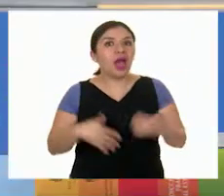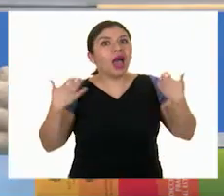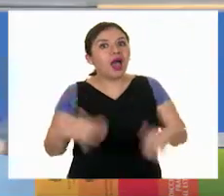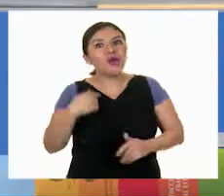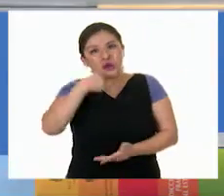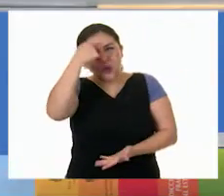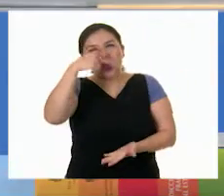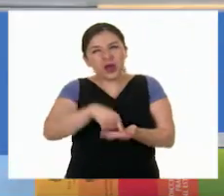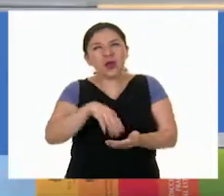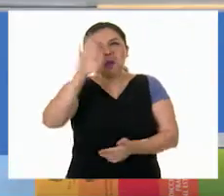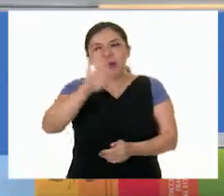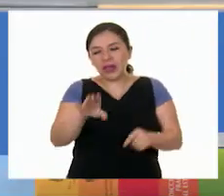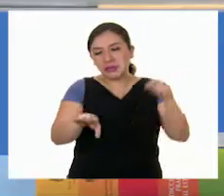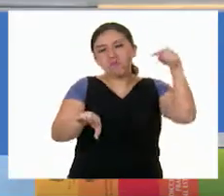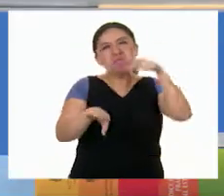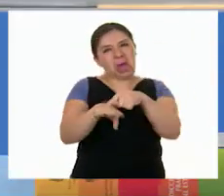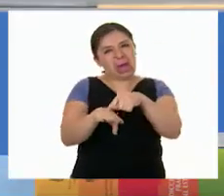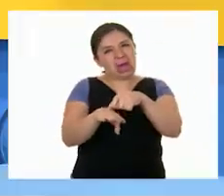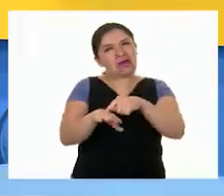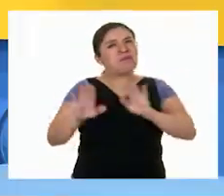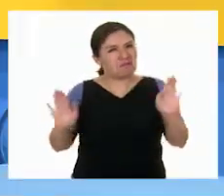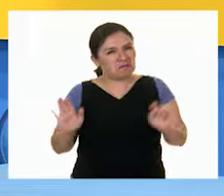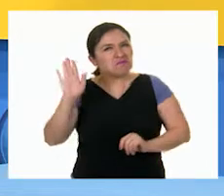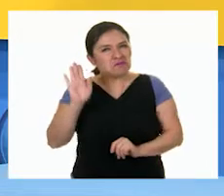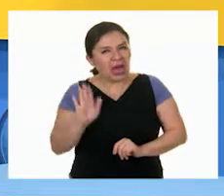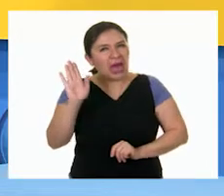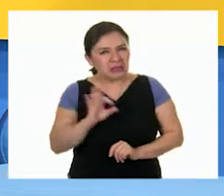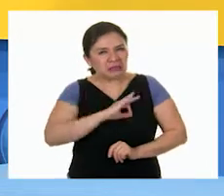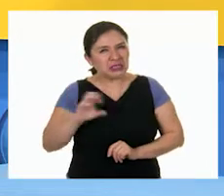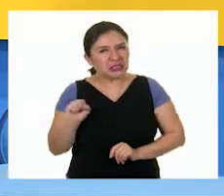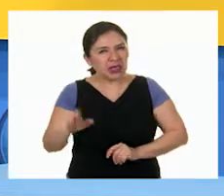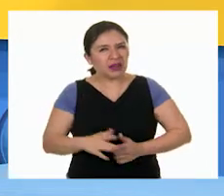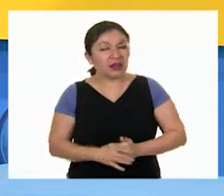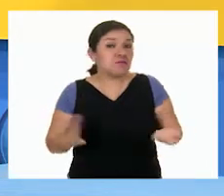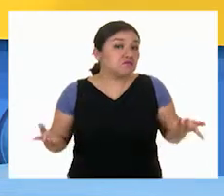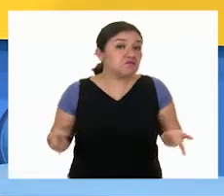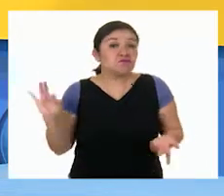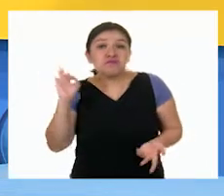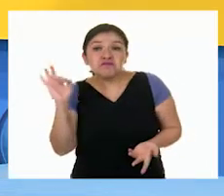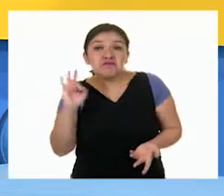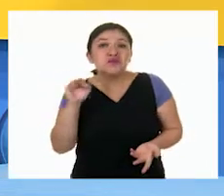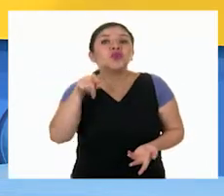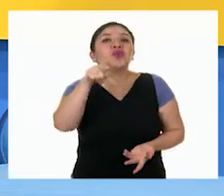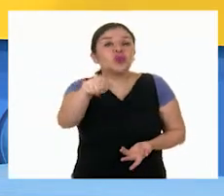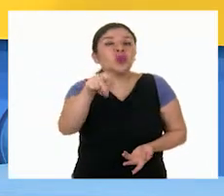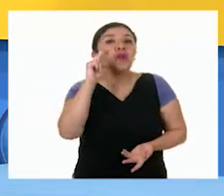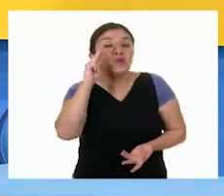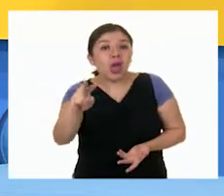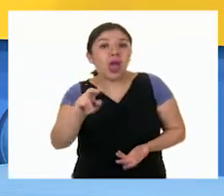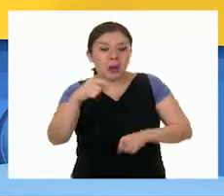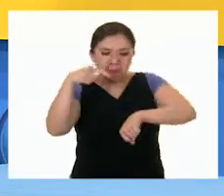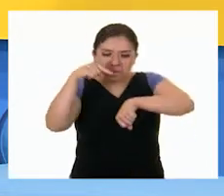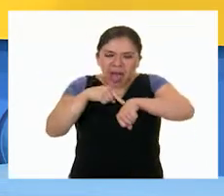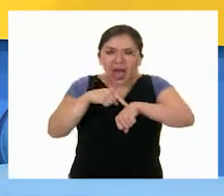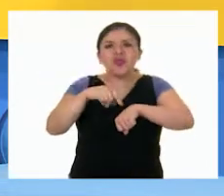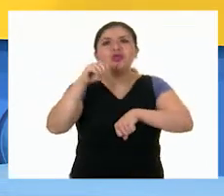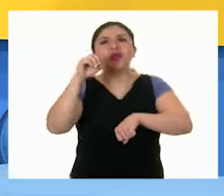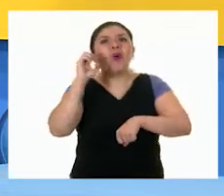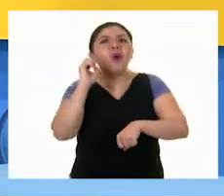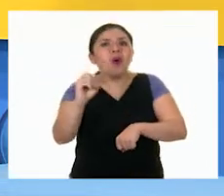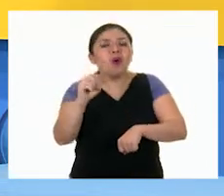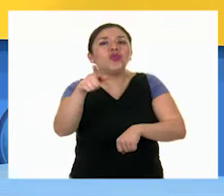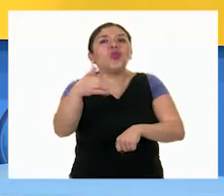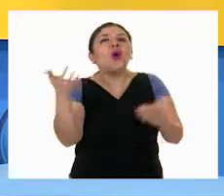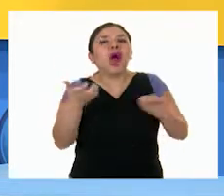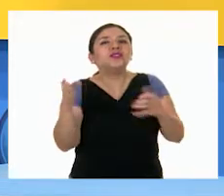creo que lo picó en la mano. Podría ser, Raulito. Pero si no, y tú cuentas que fue en la mano, ya le